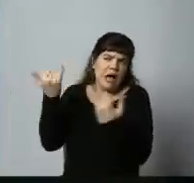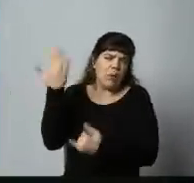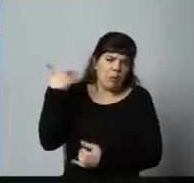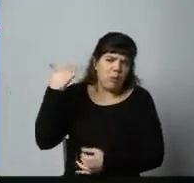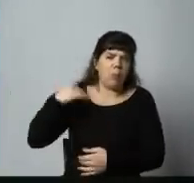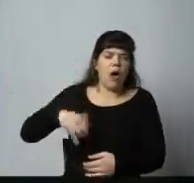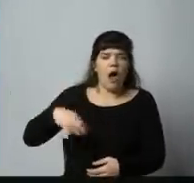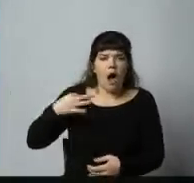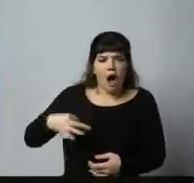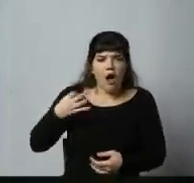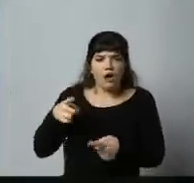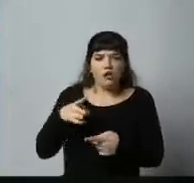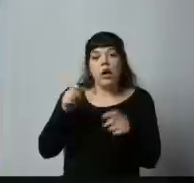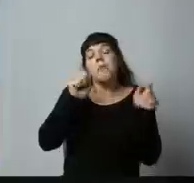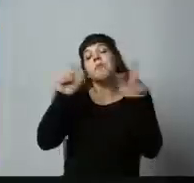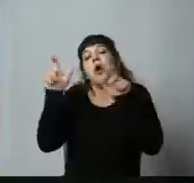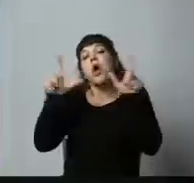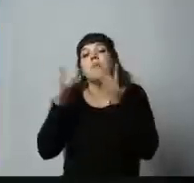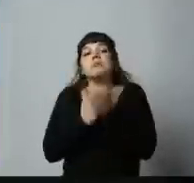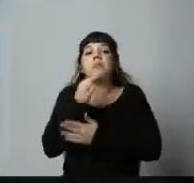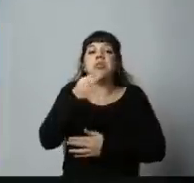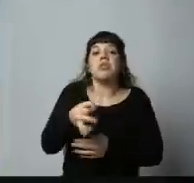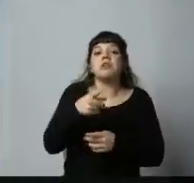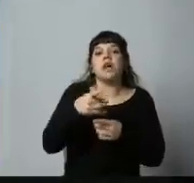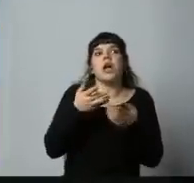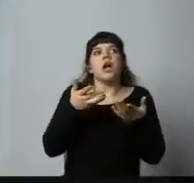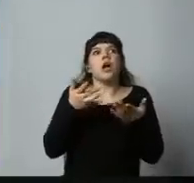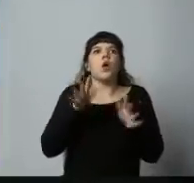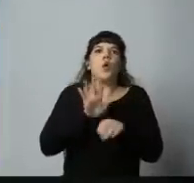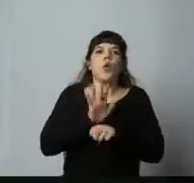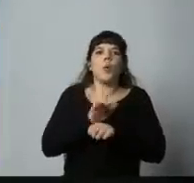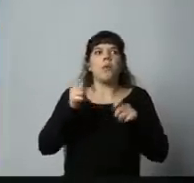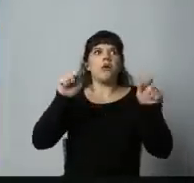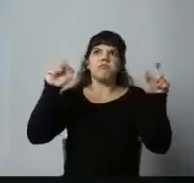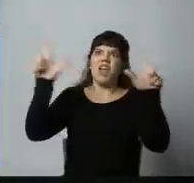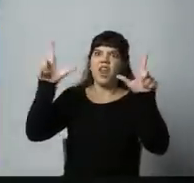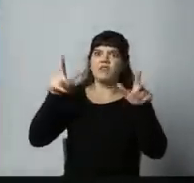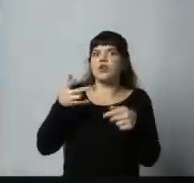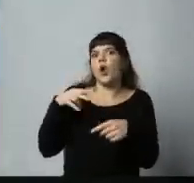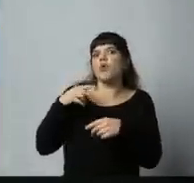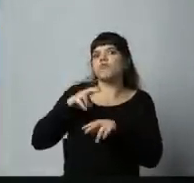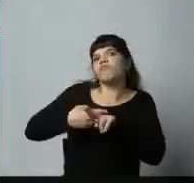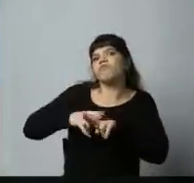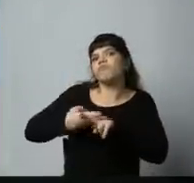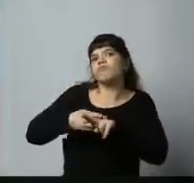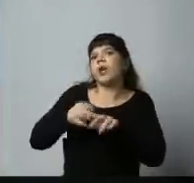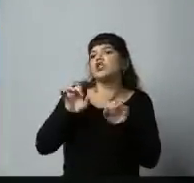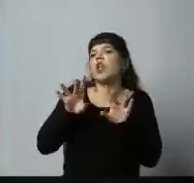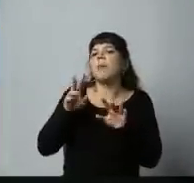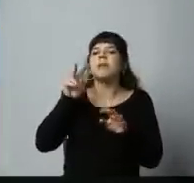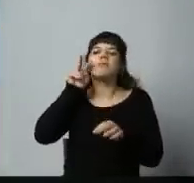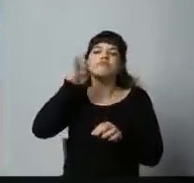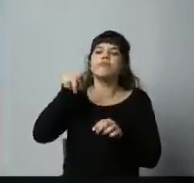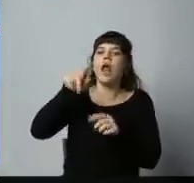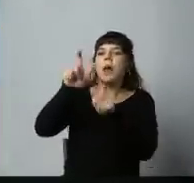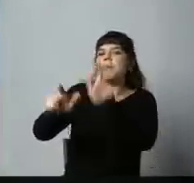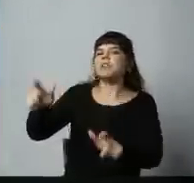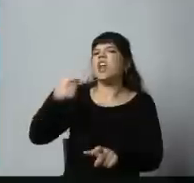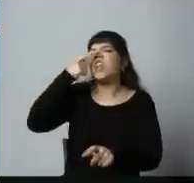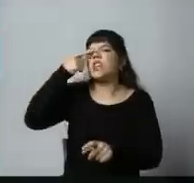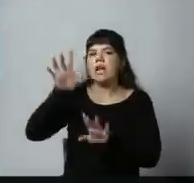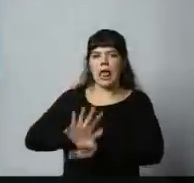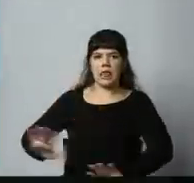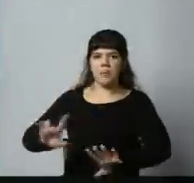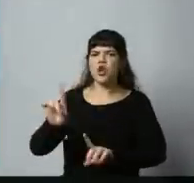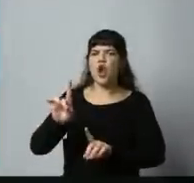realidad los programas la programación que había en la televisión tradicional respondía simplemente al interés de la gente nunca fue un problema de